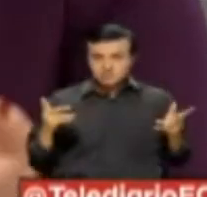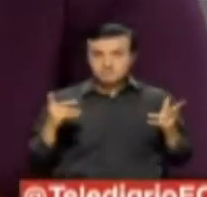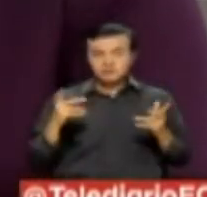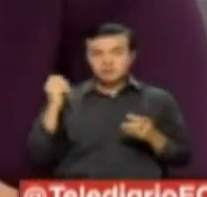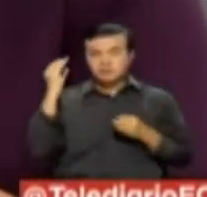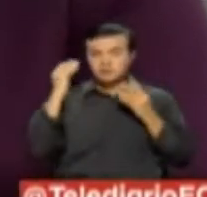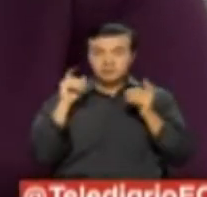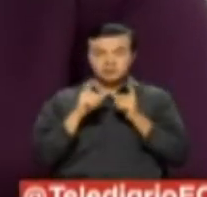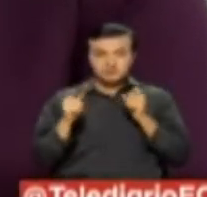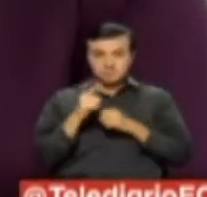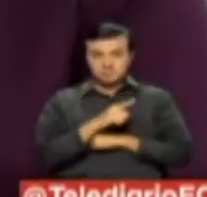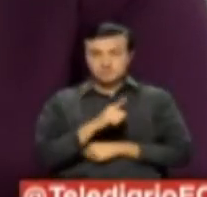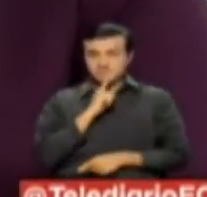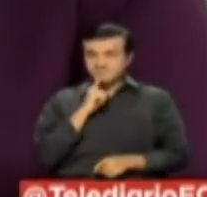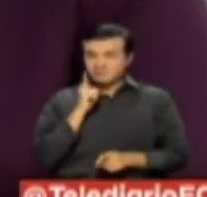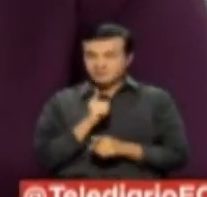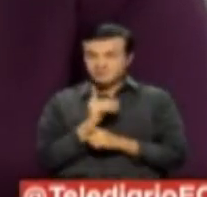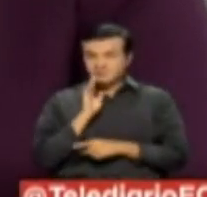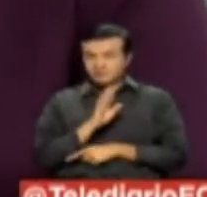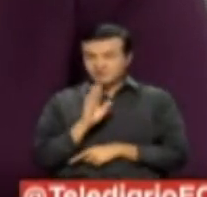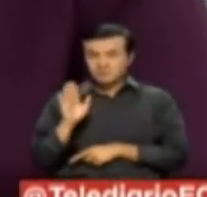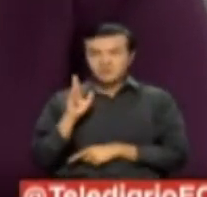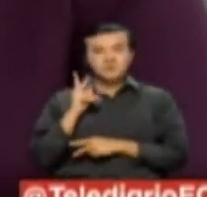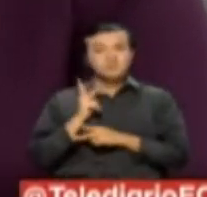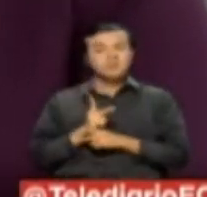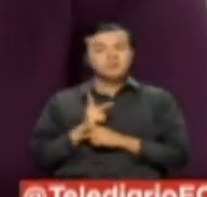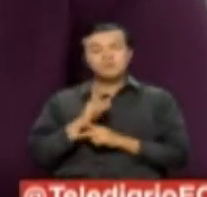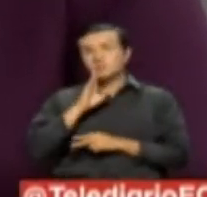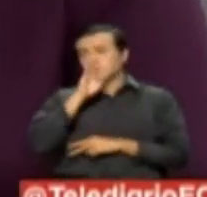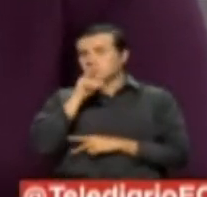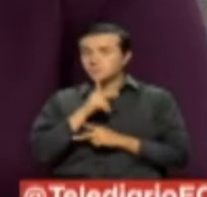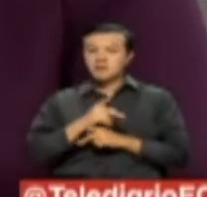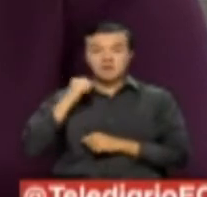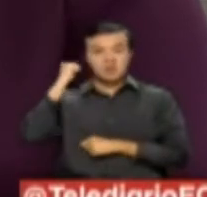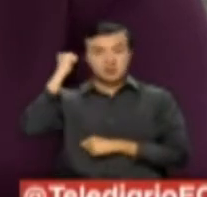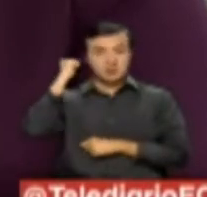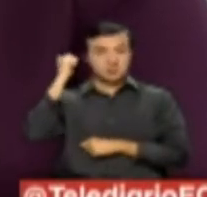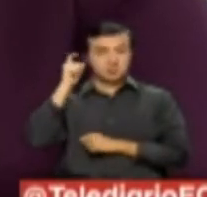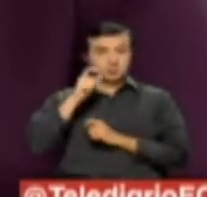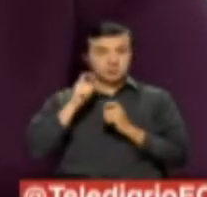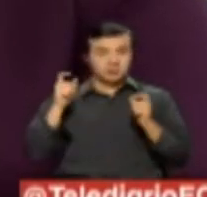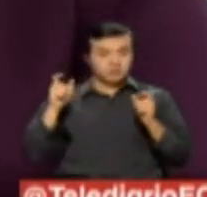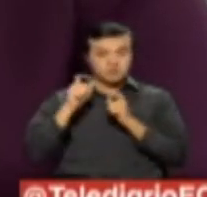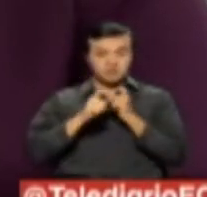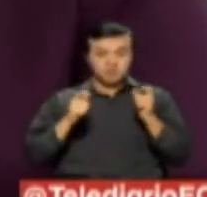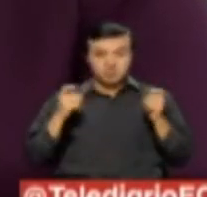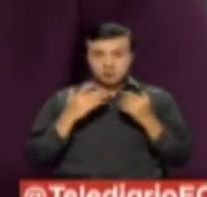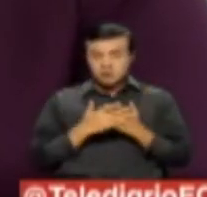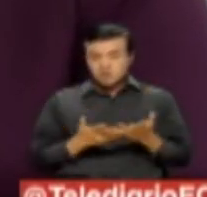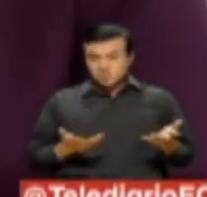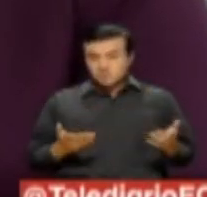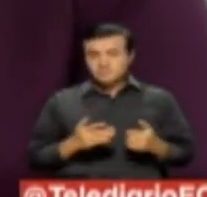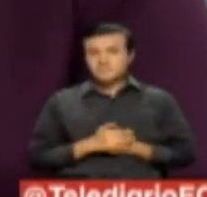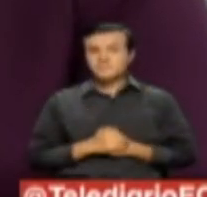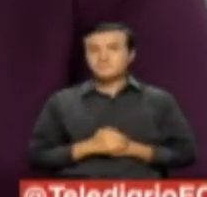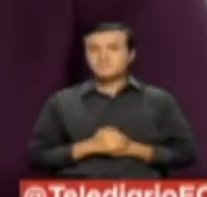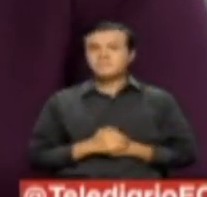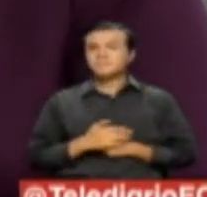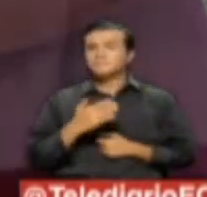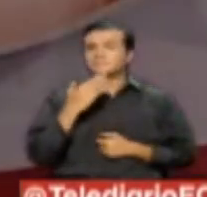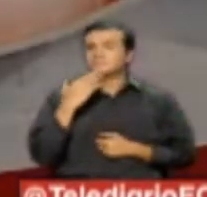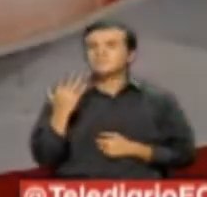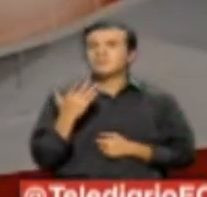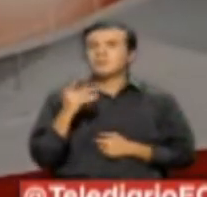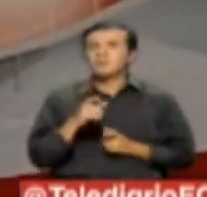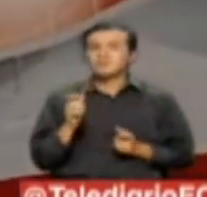creaciones como usted lo mencionaba protegiendo así los derechos intelectuales de los ciudadanos como involucrar